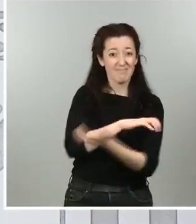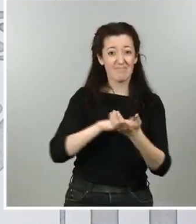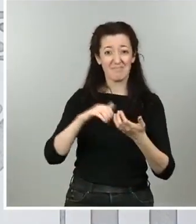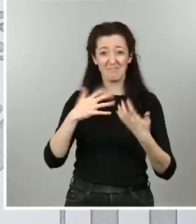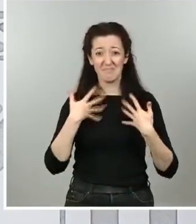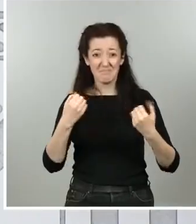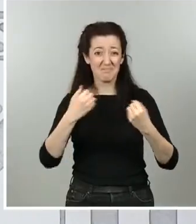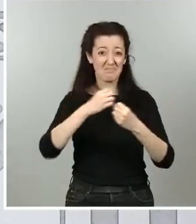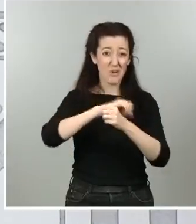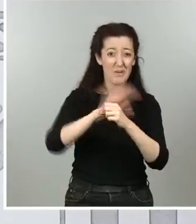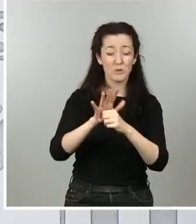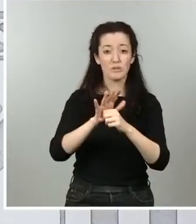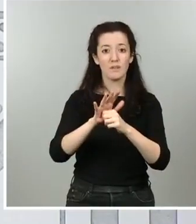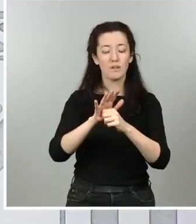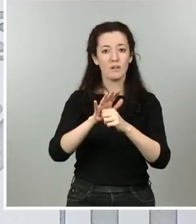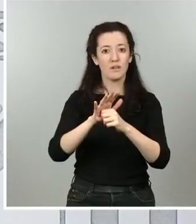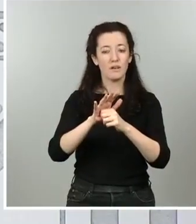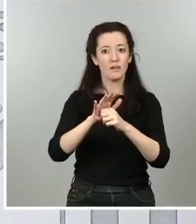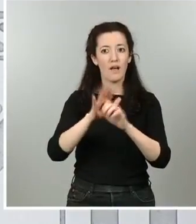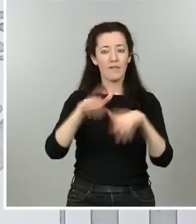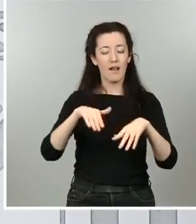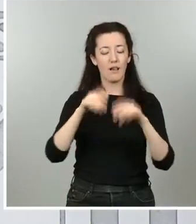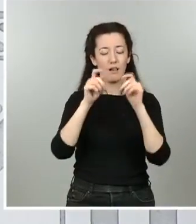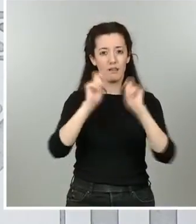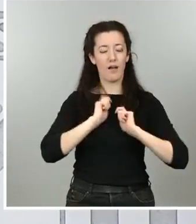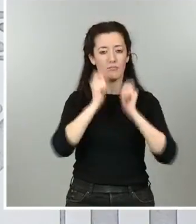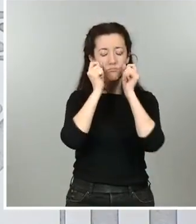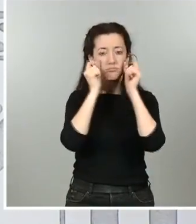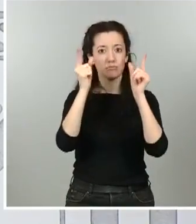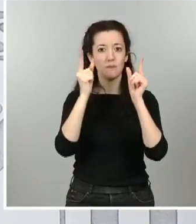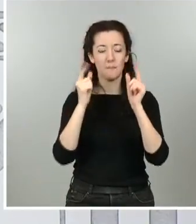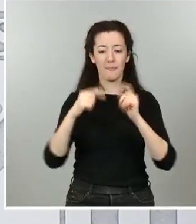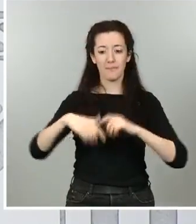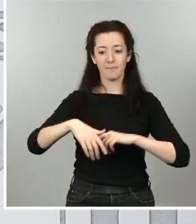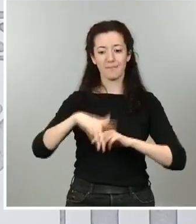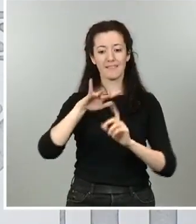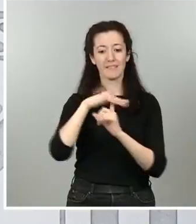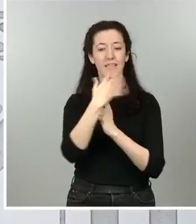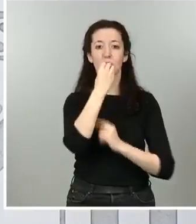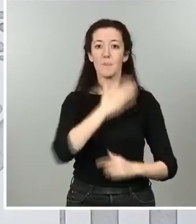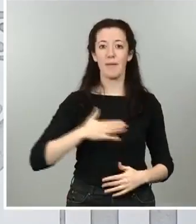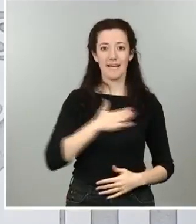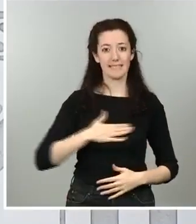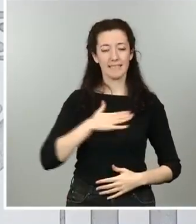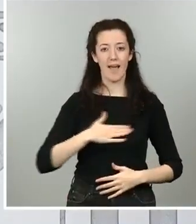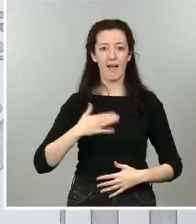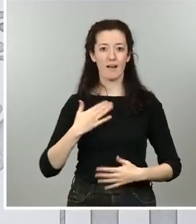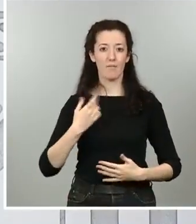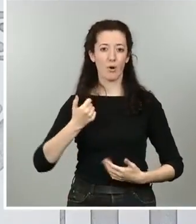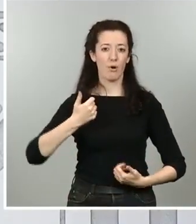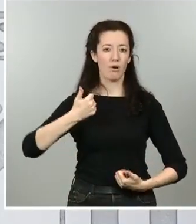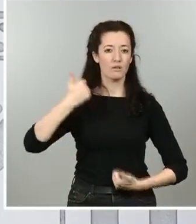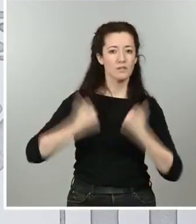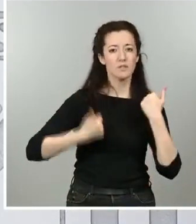estado del bienestar no es una rémora para competir en un mundo globalizado, como algunos se empeñan en trasladar, sino que es